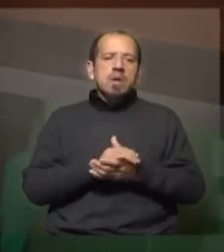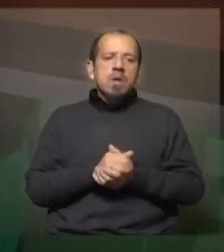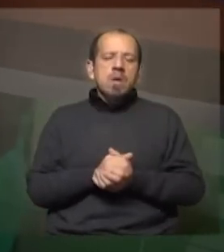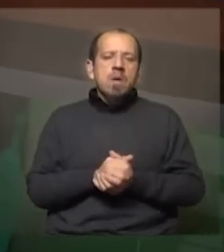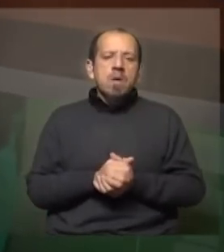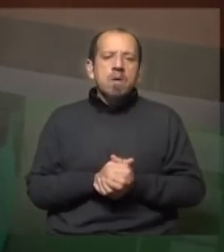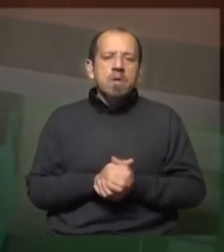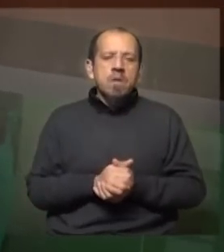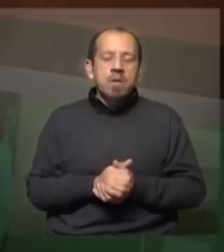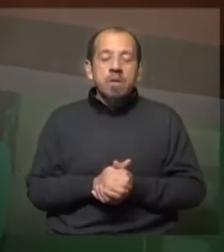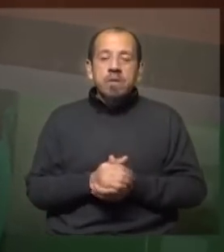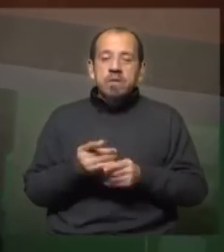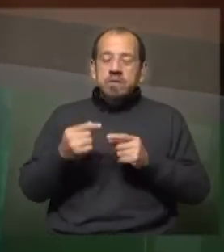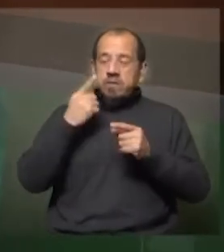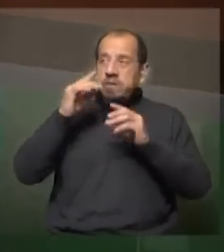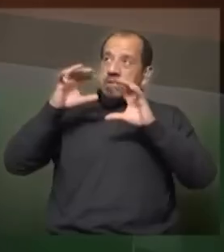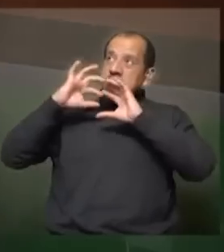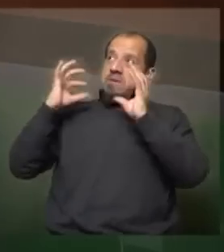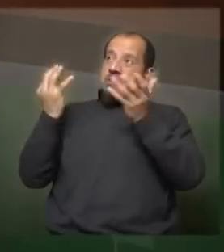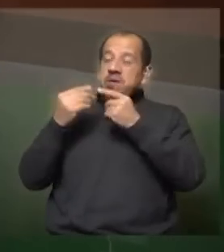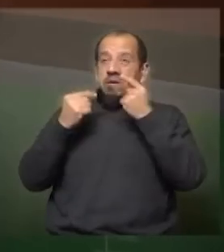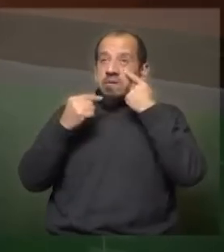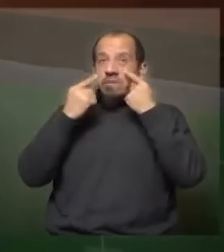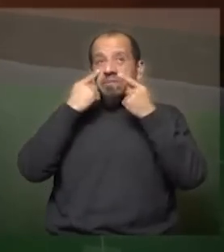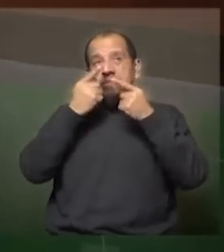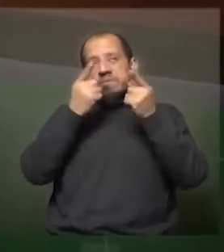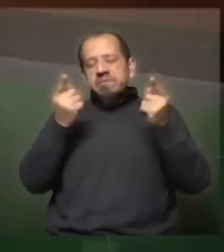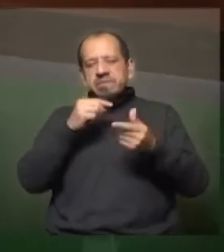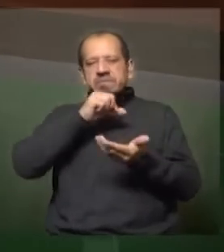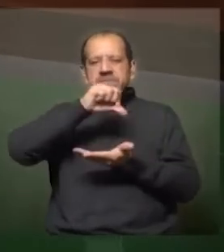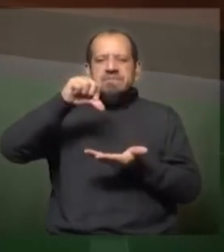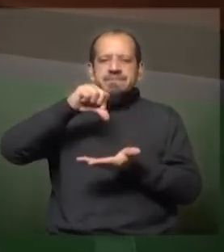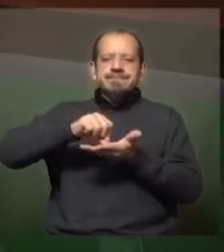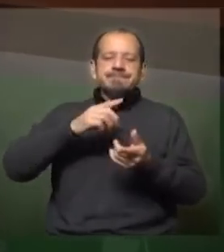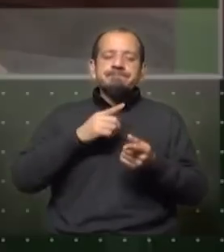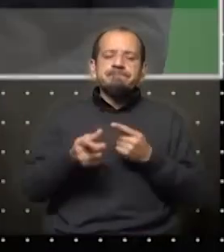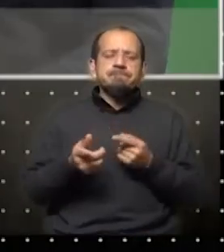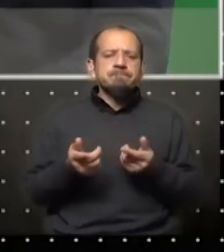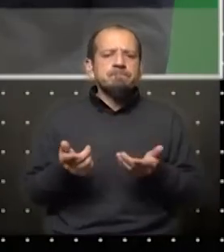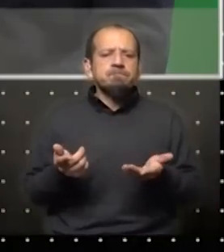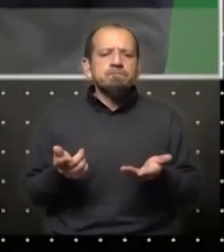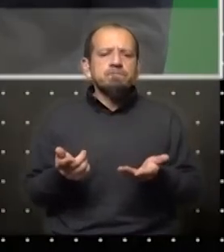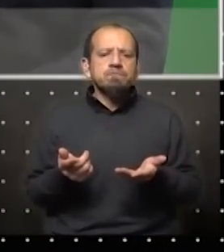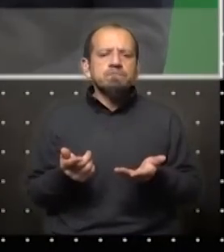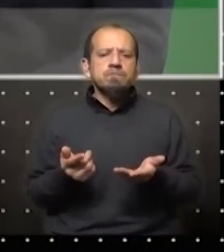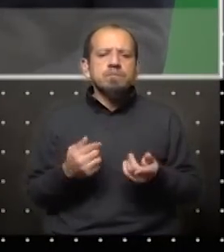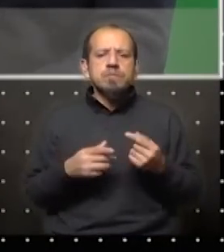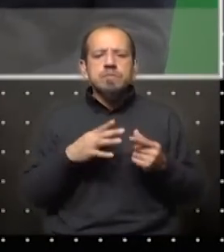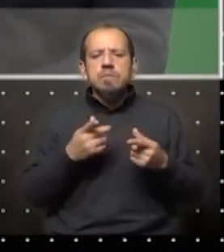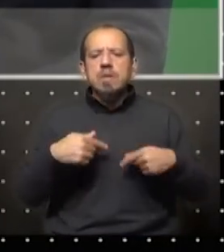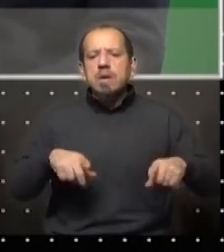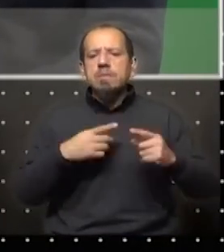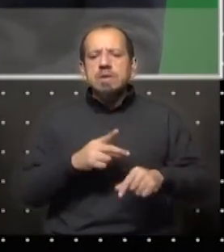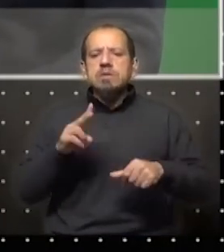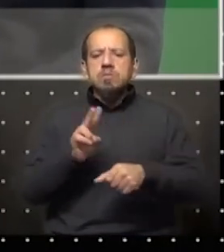si uno mira lo que está pasando en el mundo en realidad lo que está pasando en el mundo es que básicamente los países están como teniendo medidas más